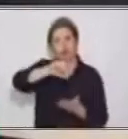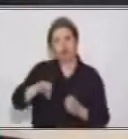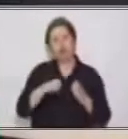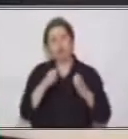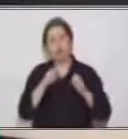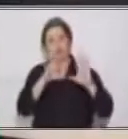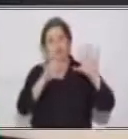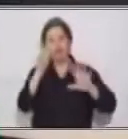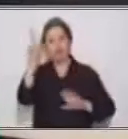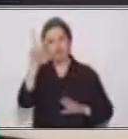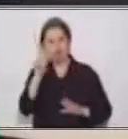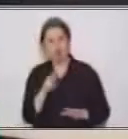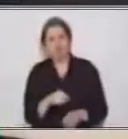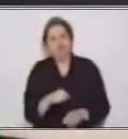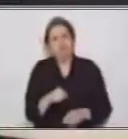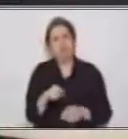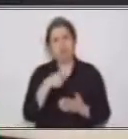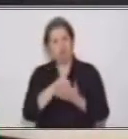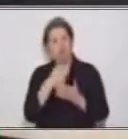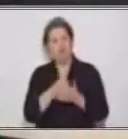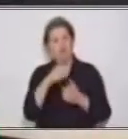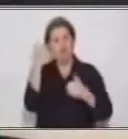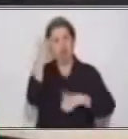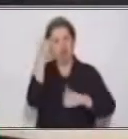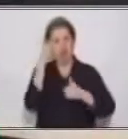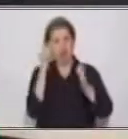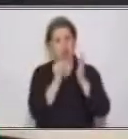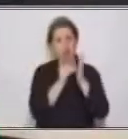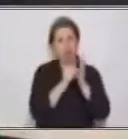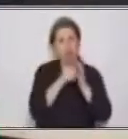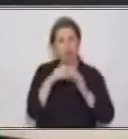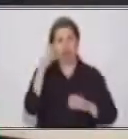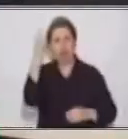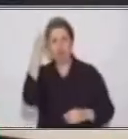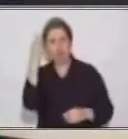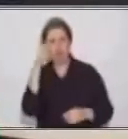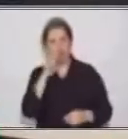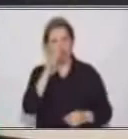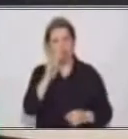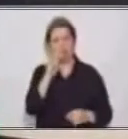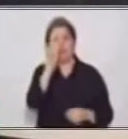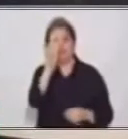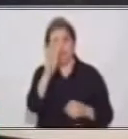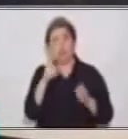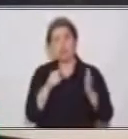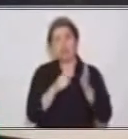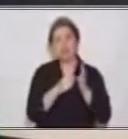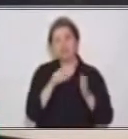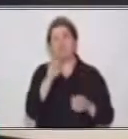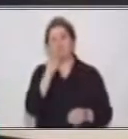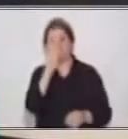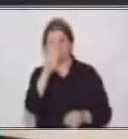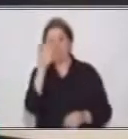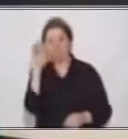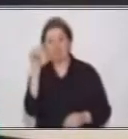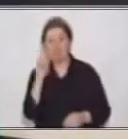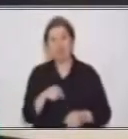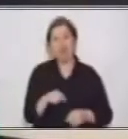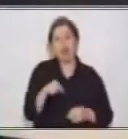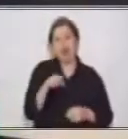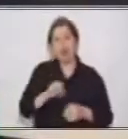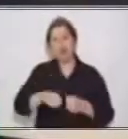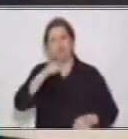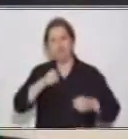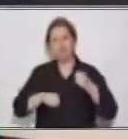de plátanos cuesta 15 quetzales. La libra de frijol, 3.50. La libra de azúcar, 2.25. Y